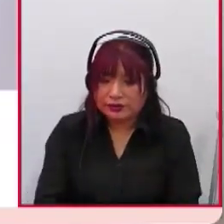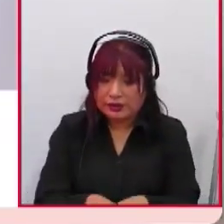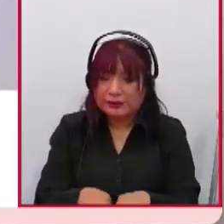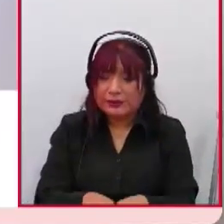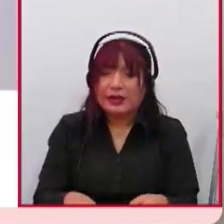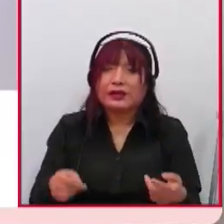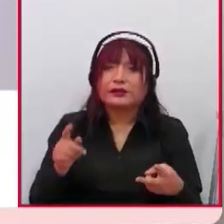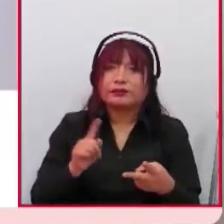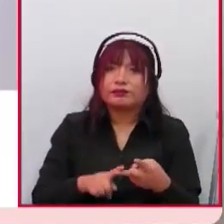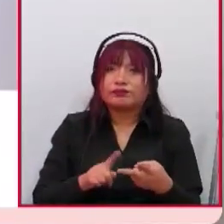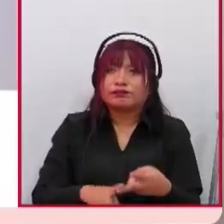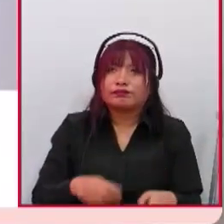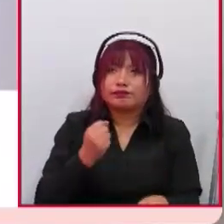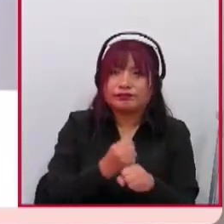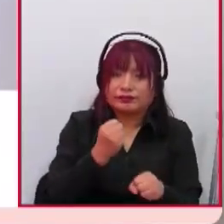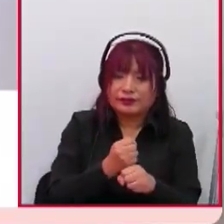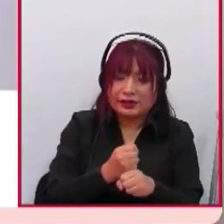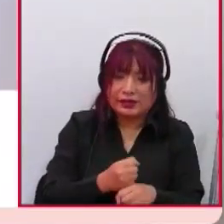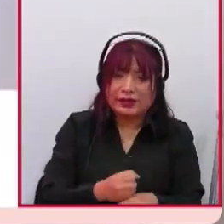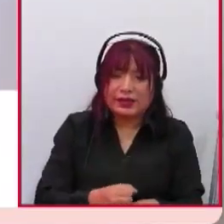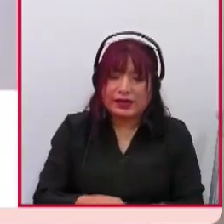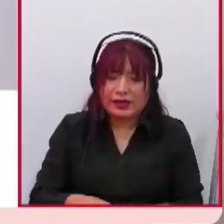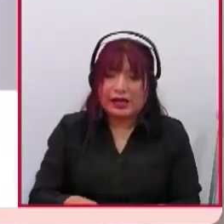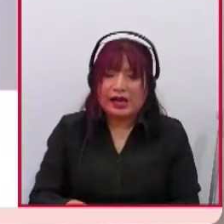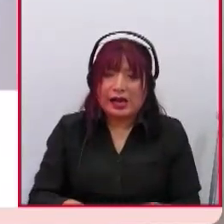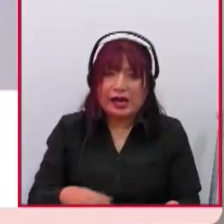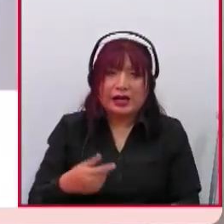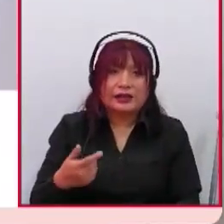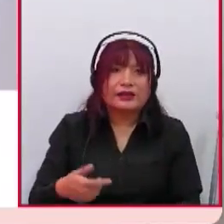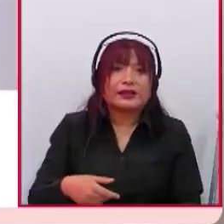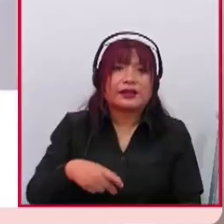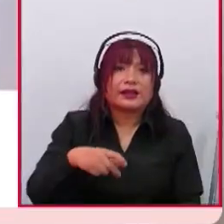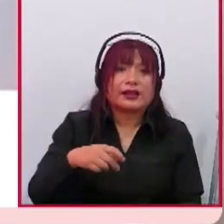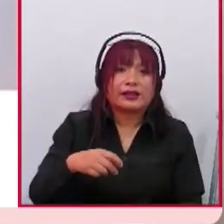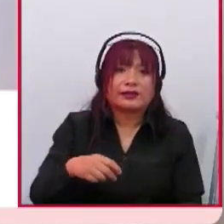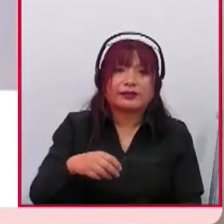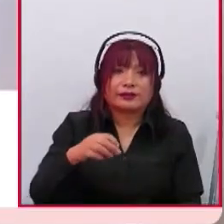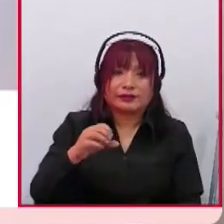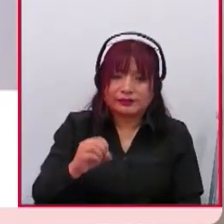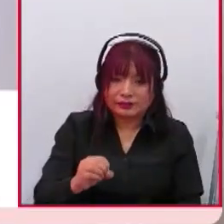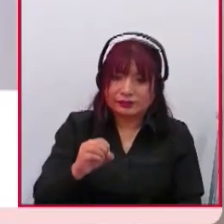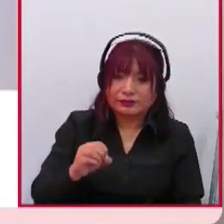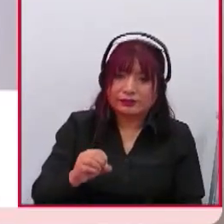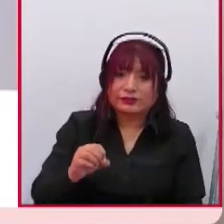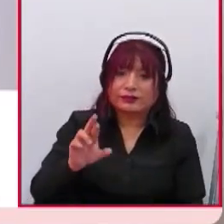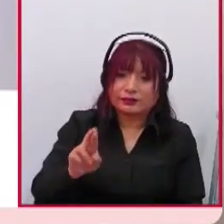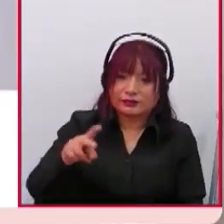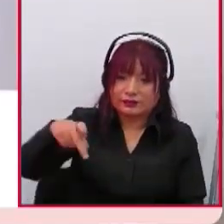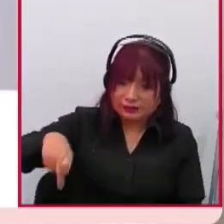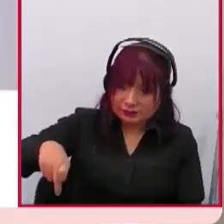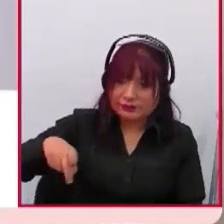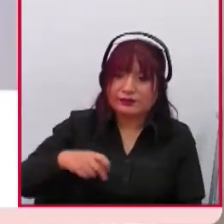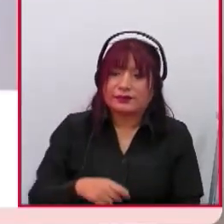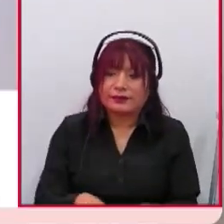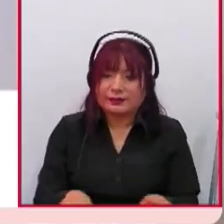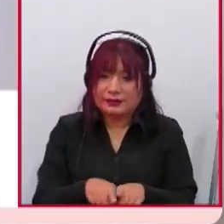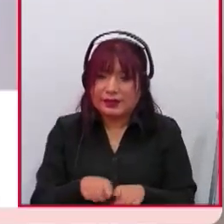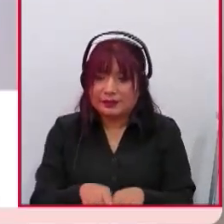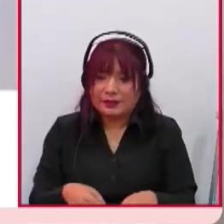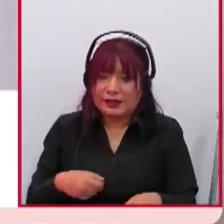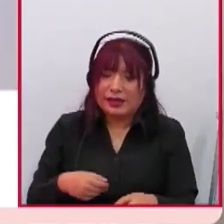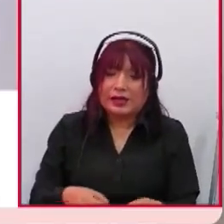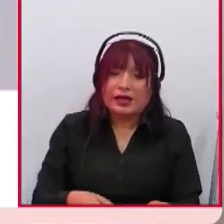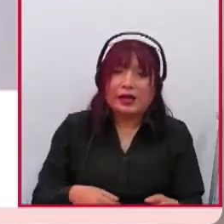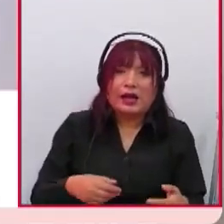trabajar rigurosamente en el Operation Readiness Plan. Asegurar el personal, el entrenamiento,